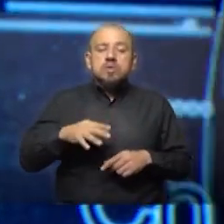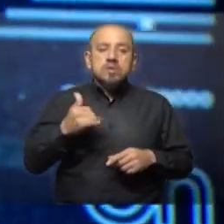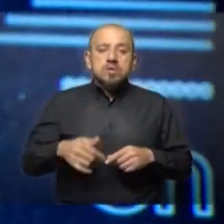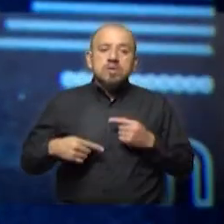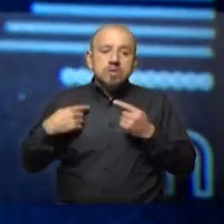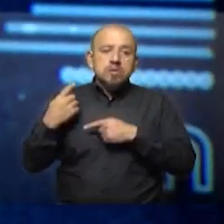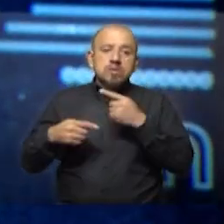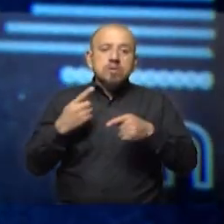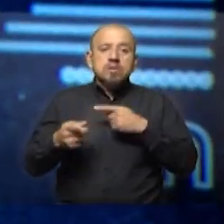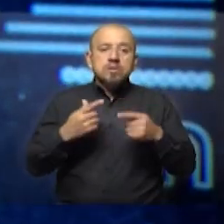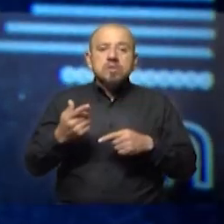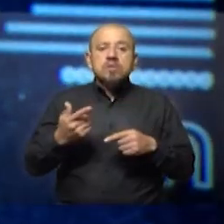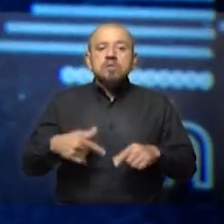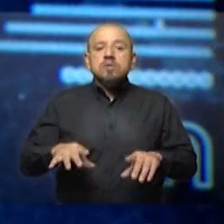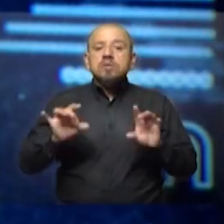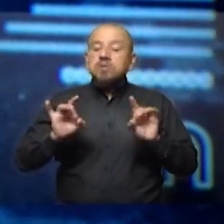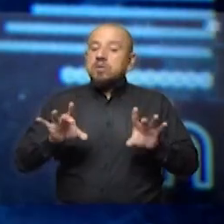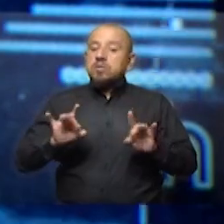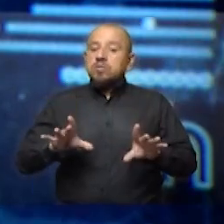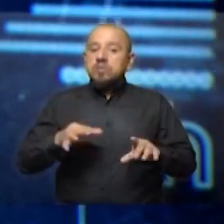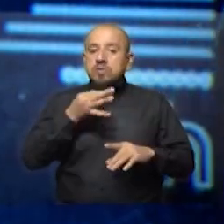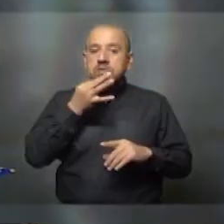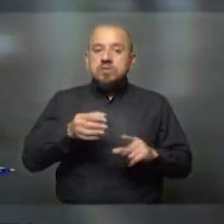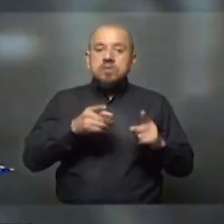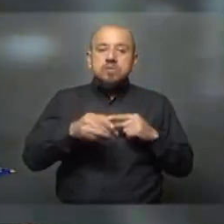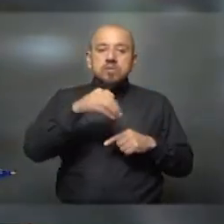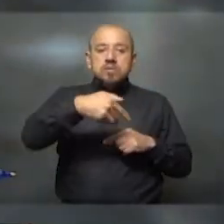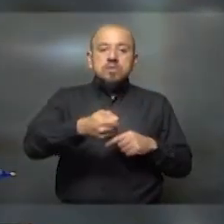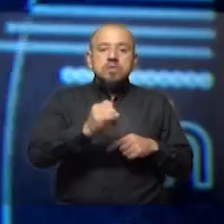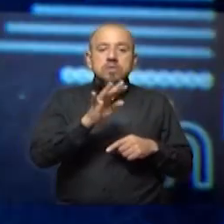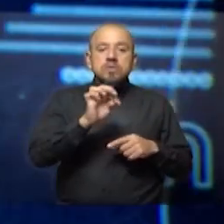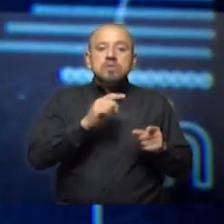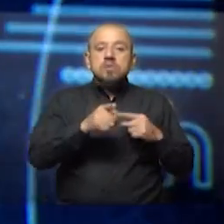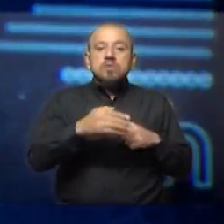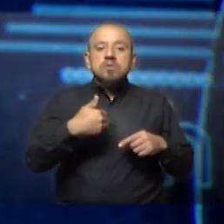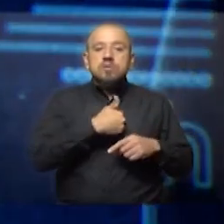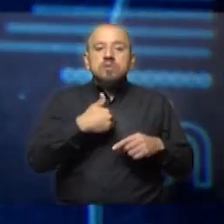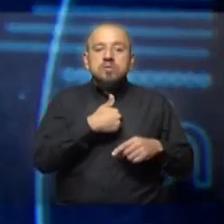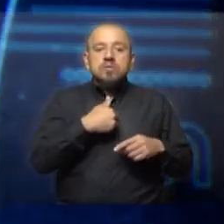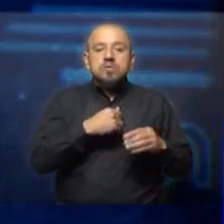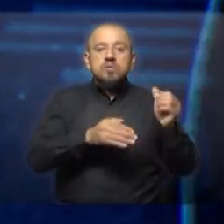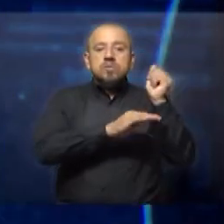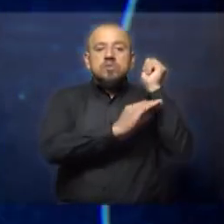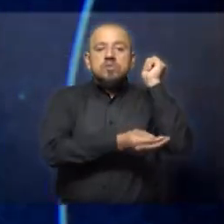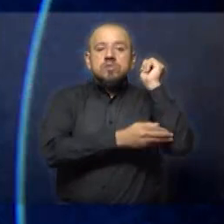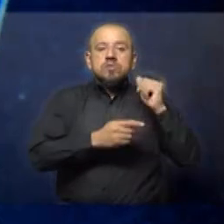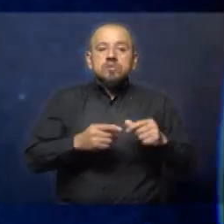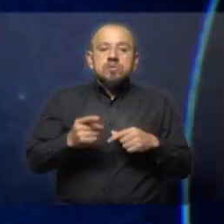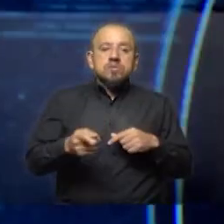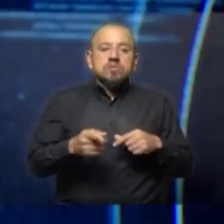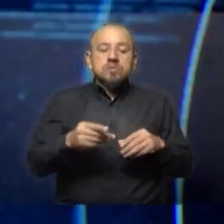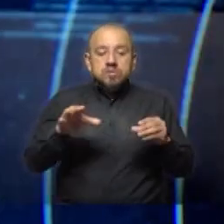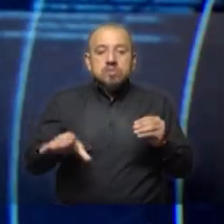por lo tanto si la naturaleza te dictaminó Maite para que tú tengas ese rol reproducciones entonces todo lo que viene